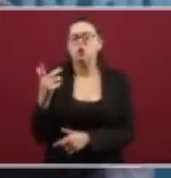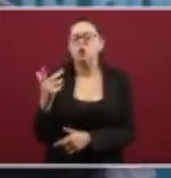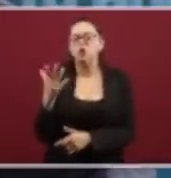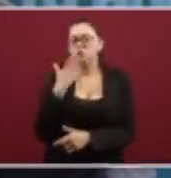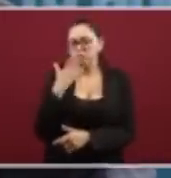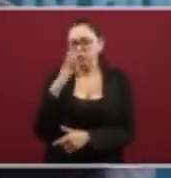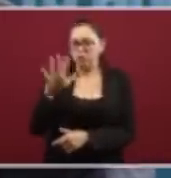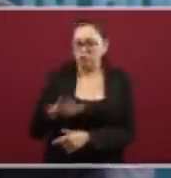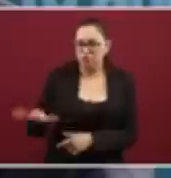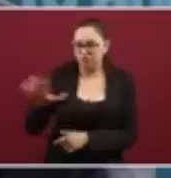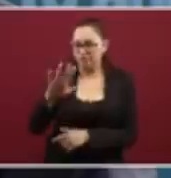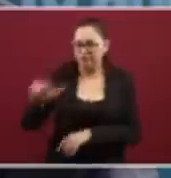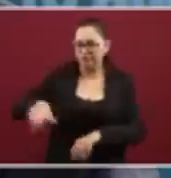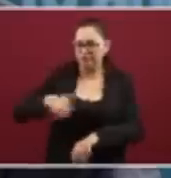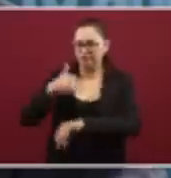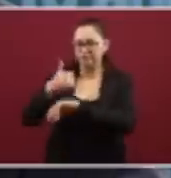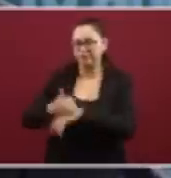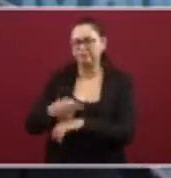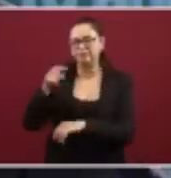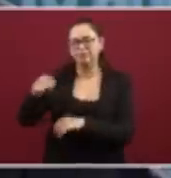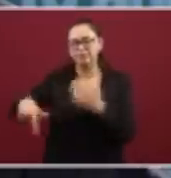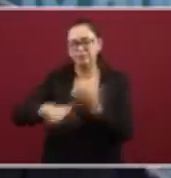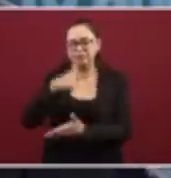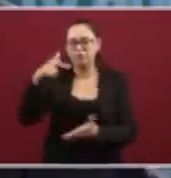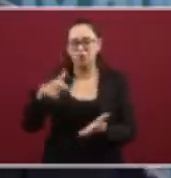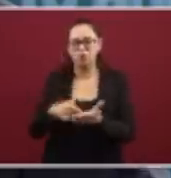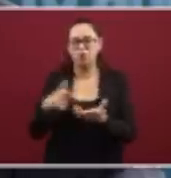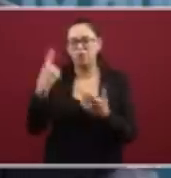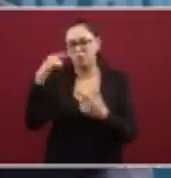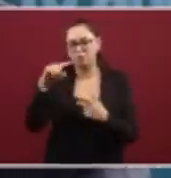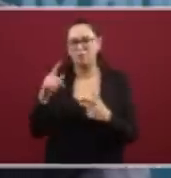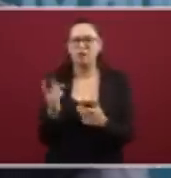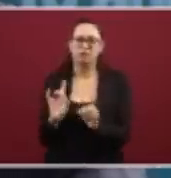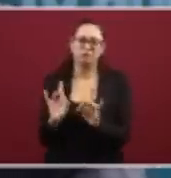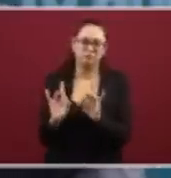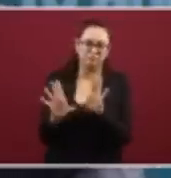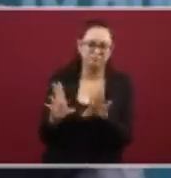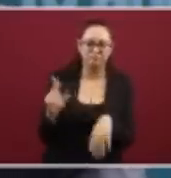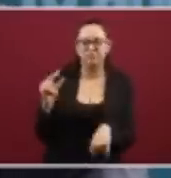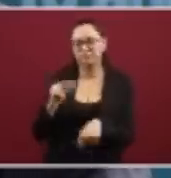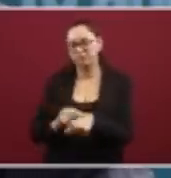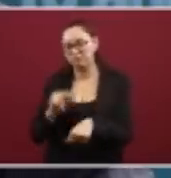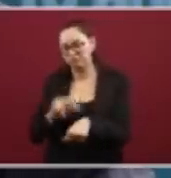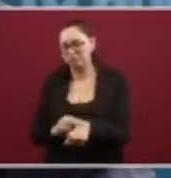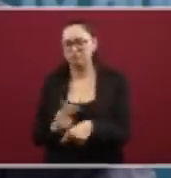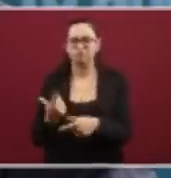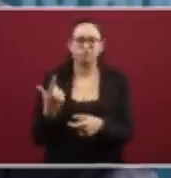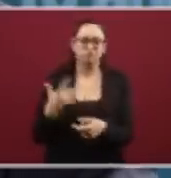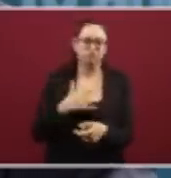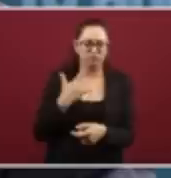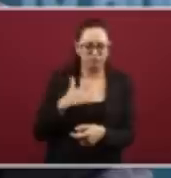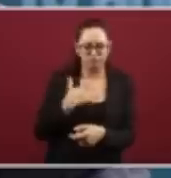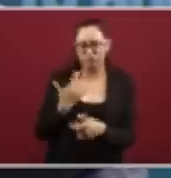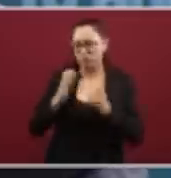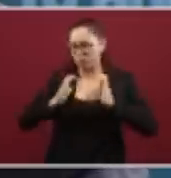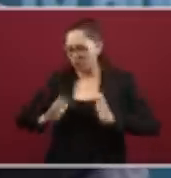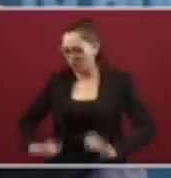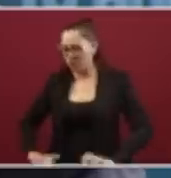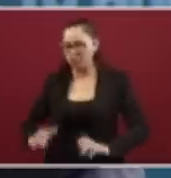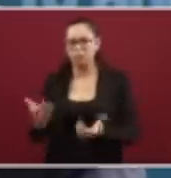por objeto apoyar y garantizar la atención de las necesidades médicas físicas y emocionales a las que tienen acceso